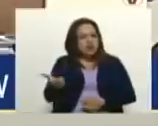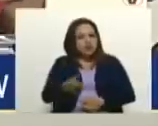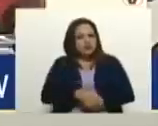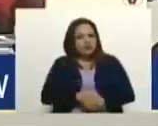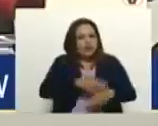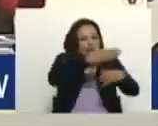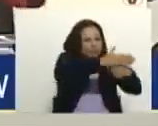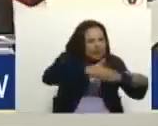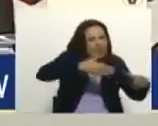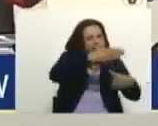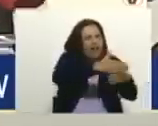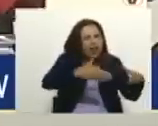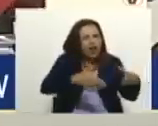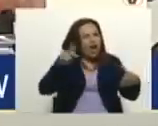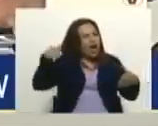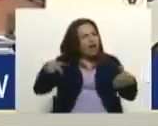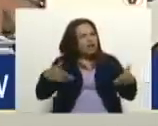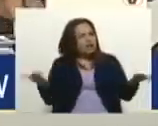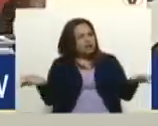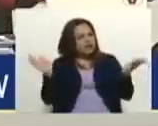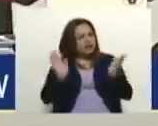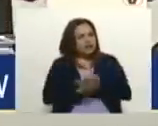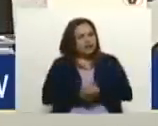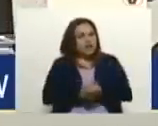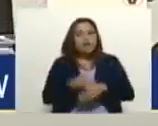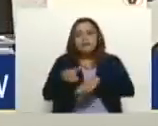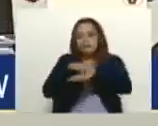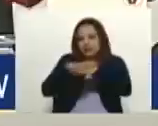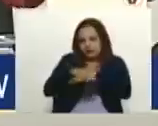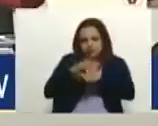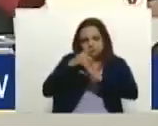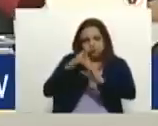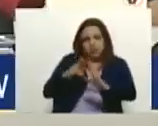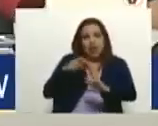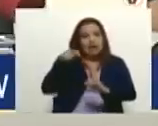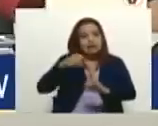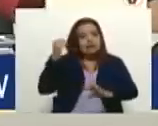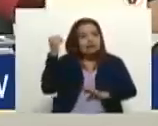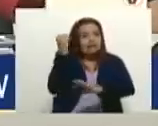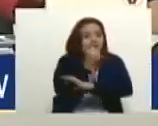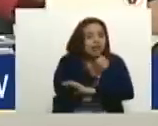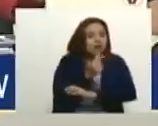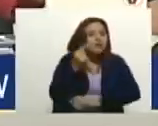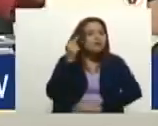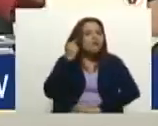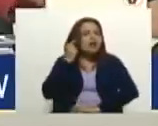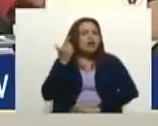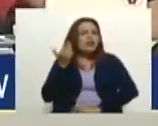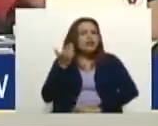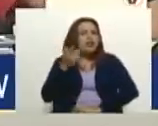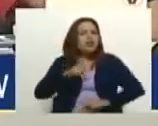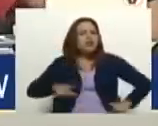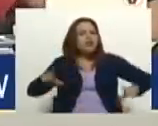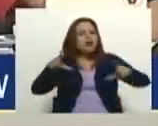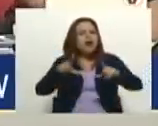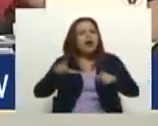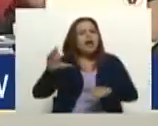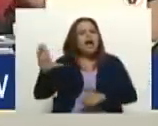Picarlo, recuerda, aquí, Ale, perdóname, aquí asesinaron a una señora por ahí por la Candelaria, creo que